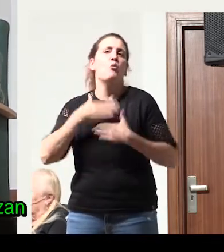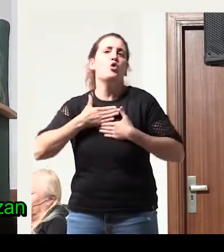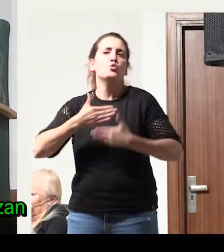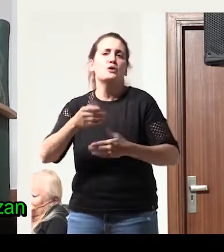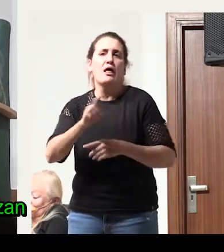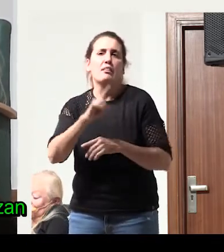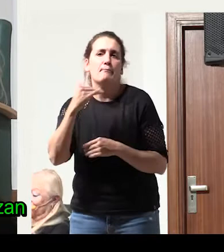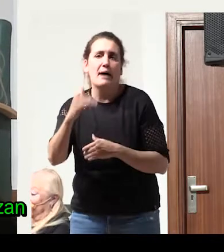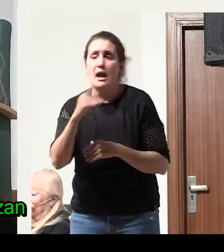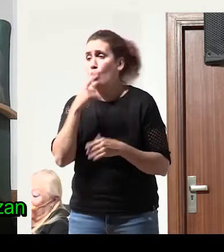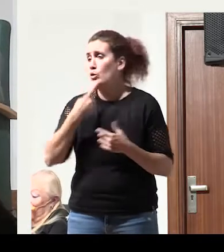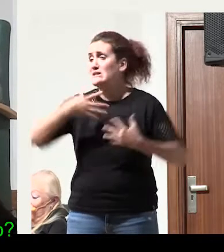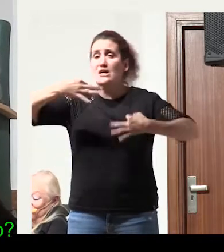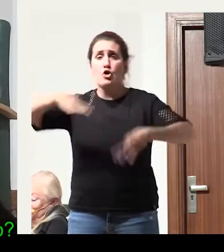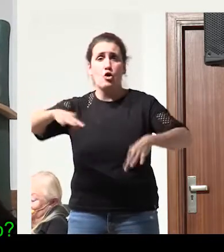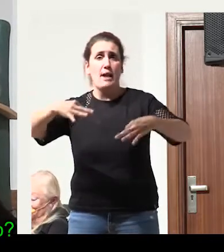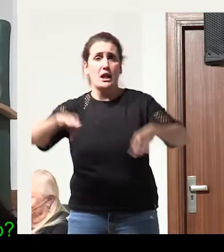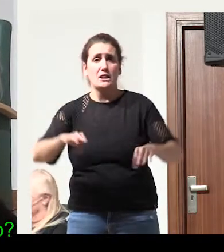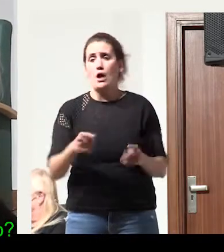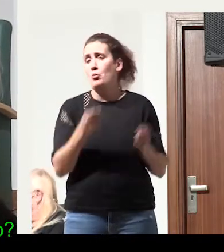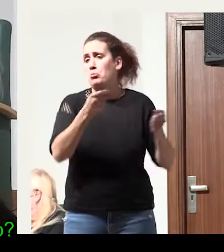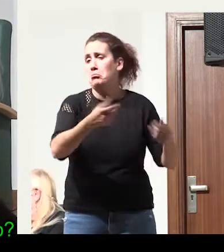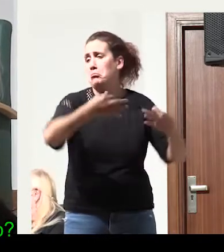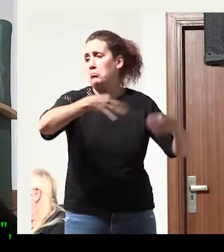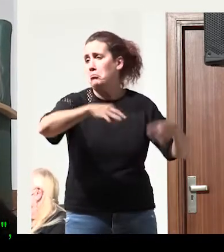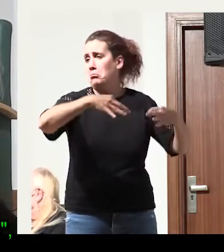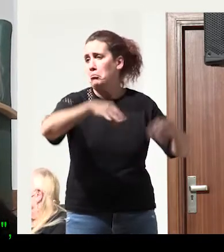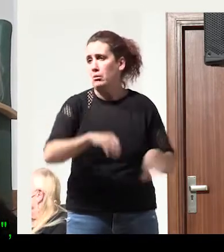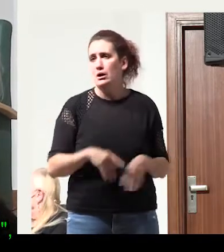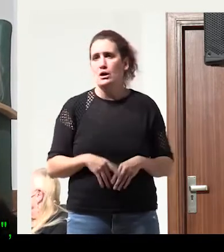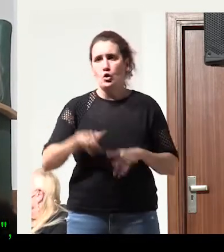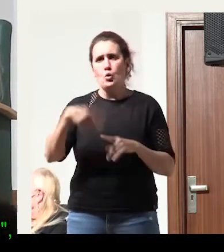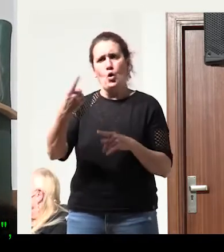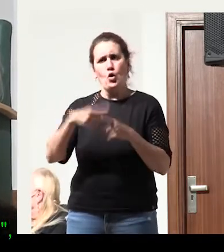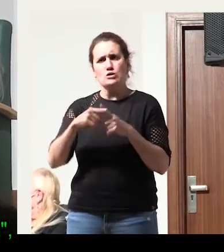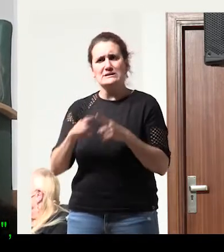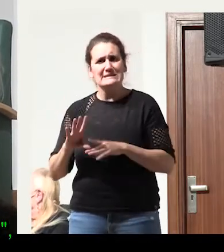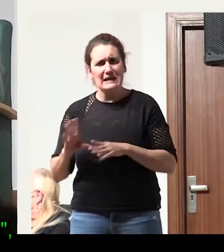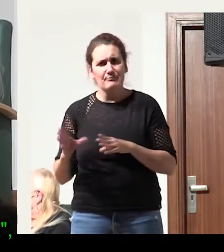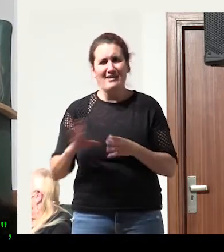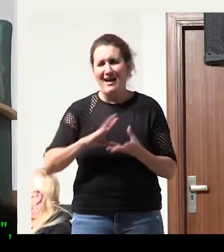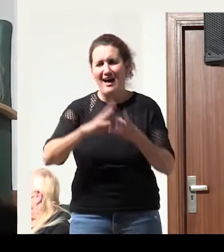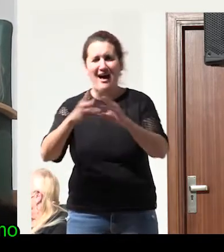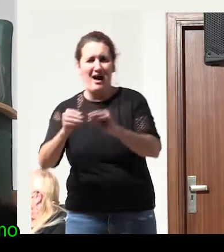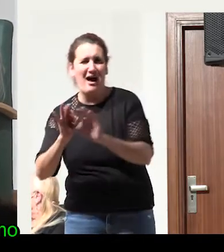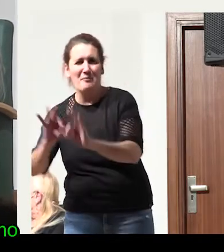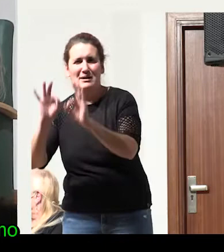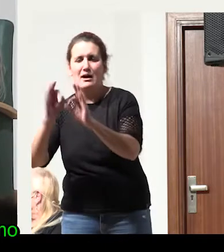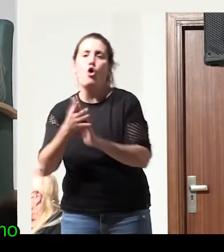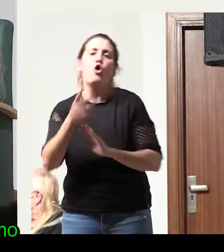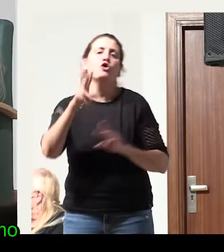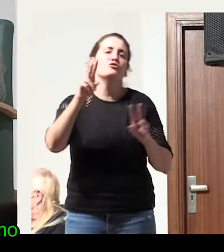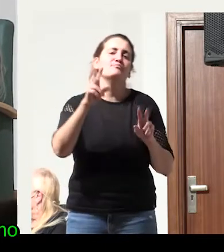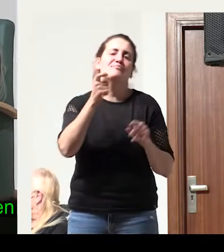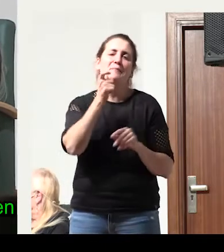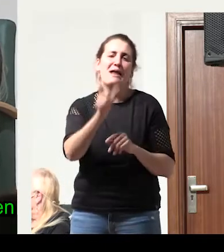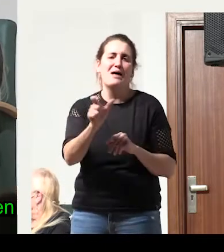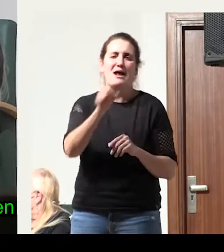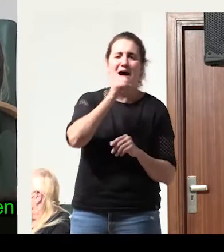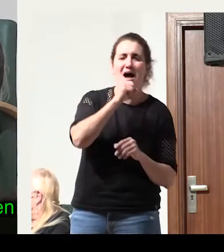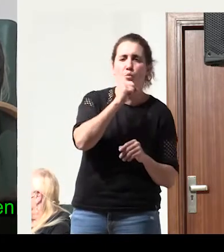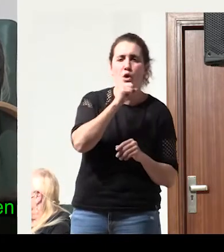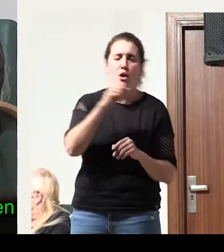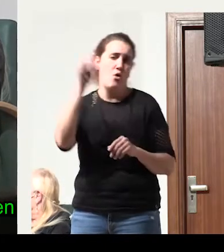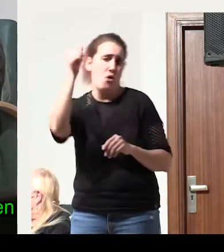normalizan cosas en esta sociedad que se aplican luego, ¿no? Ahí, o, por ejemplo, el término abuelo o abuela, ¿no? Que yo, a mí me enfada